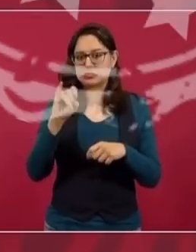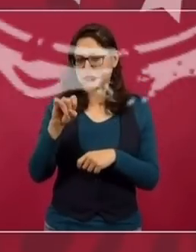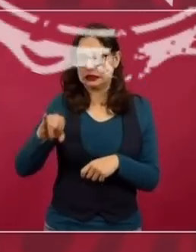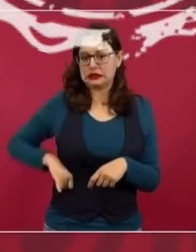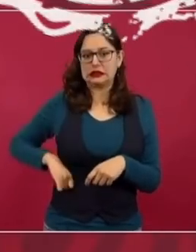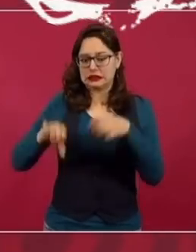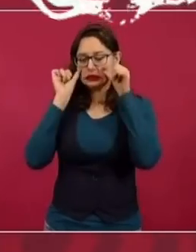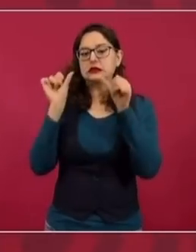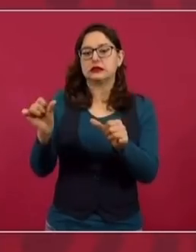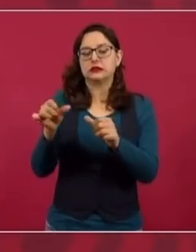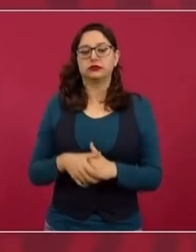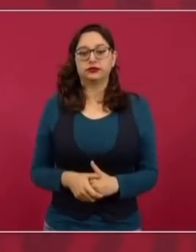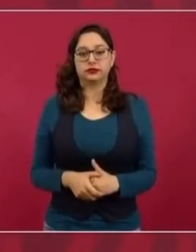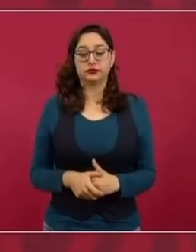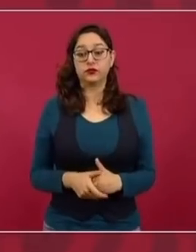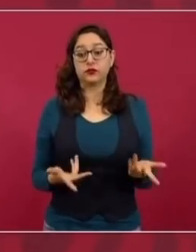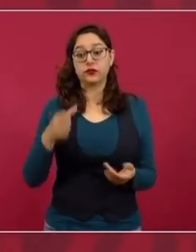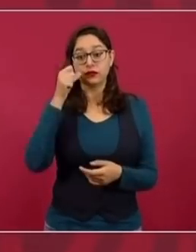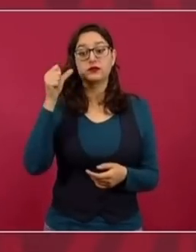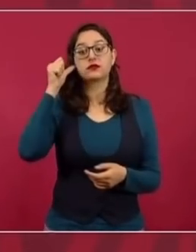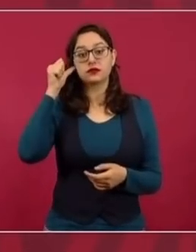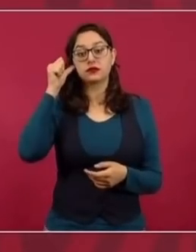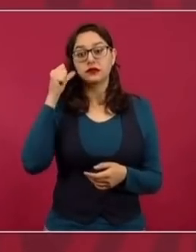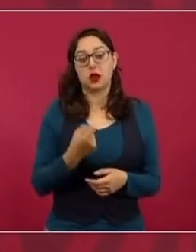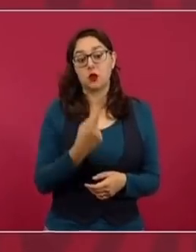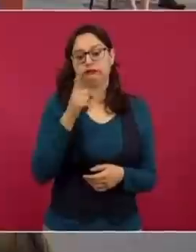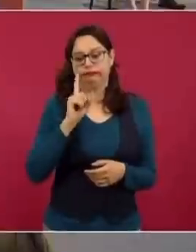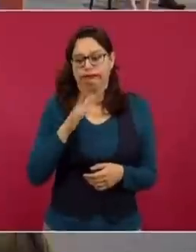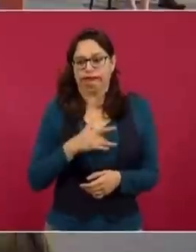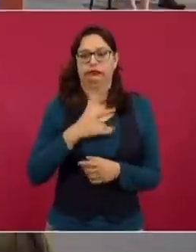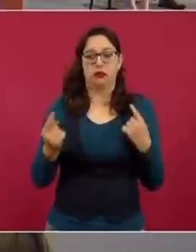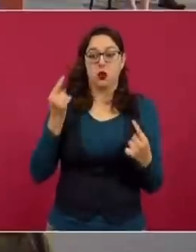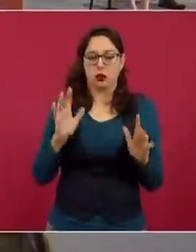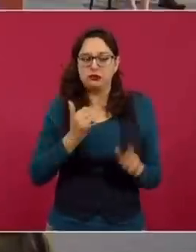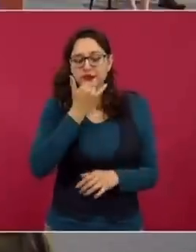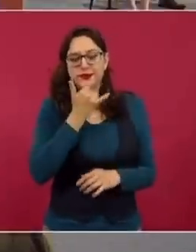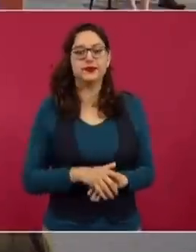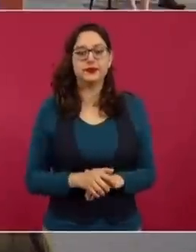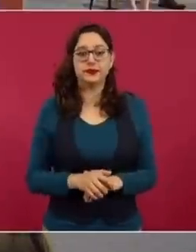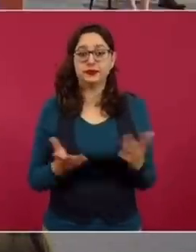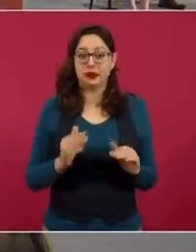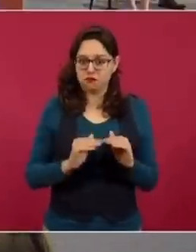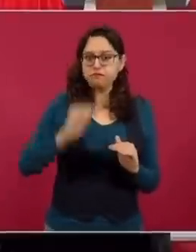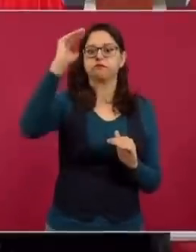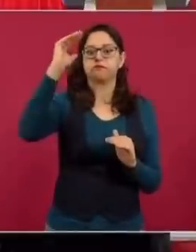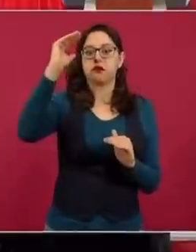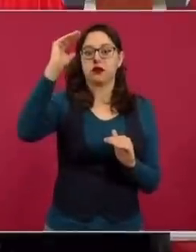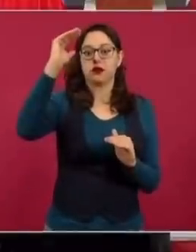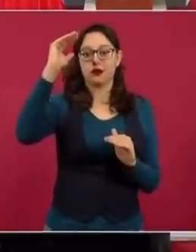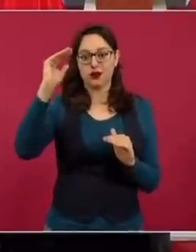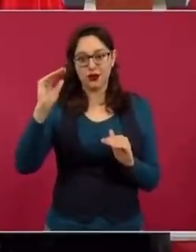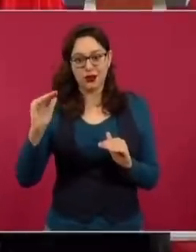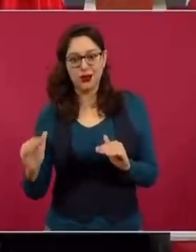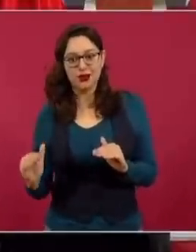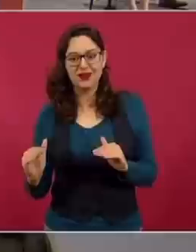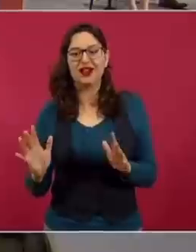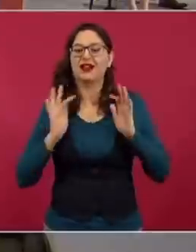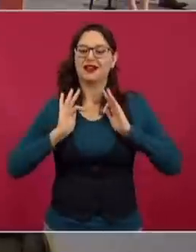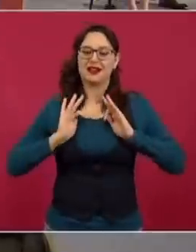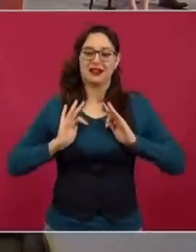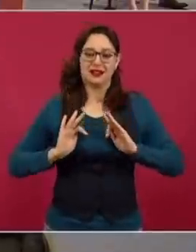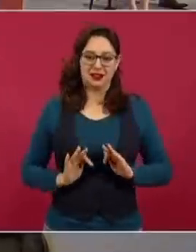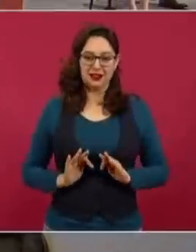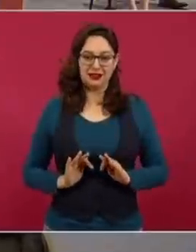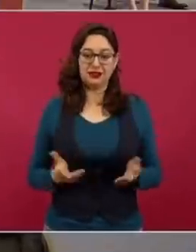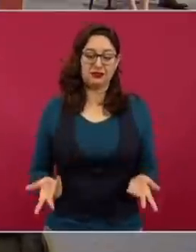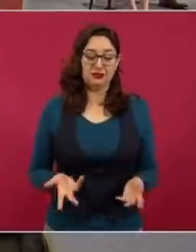Mencionamos ayer que se sintió este. Azucena. Este, eso sí me preocupa. Pero ya no. Ayer, que hablando de lo de la